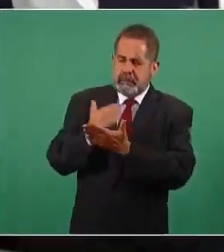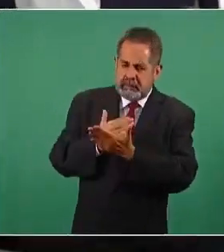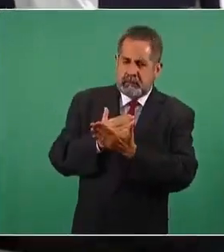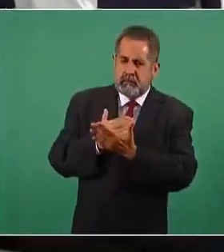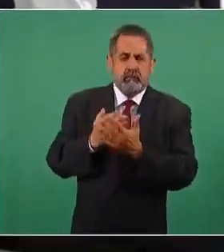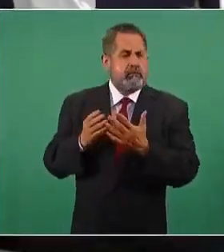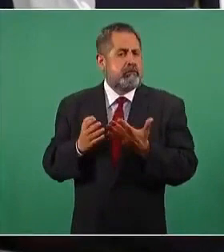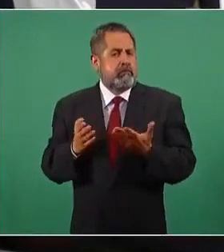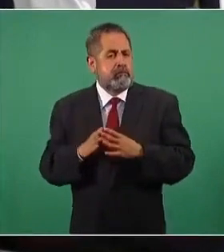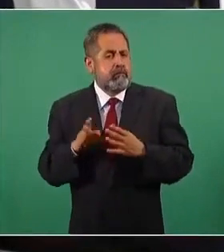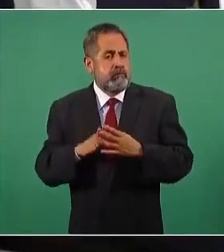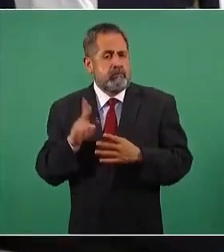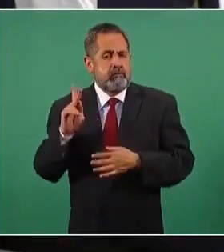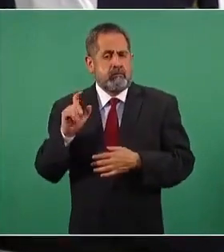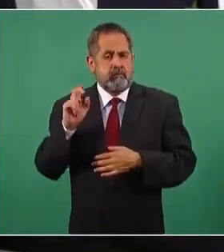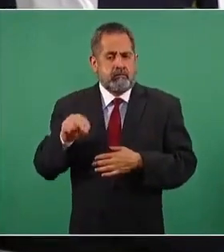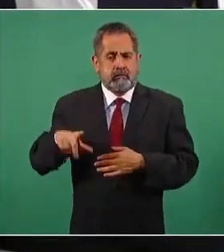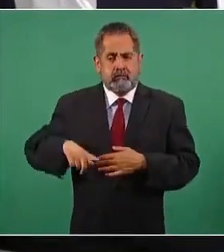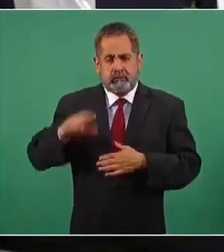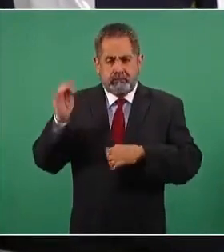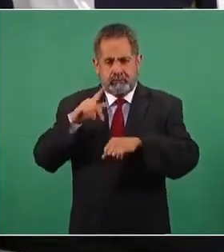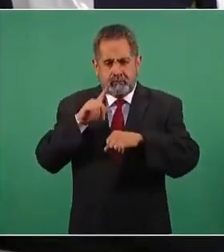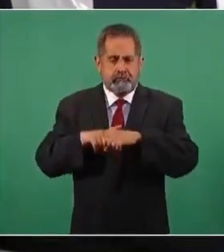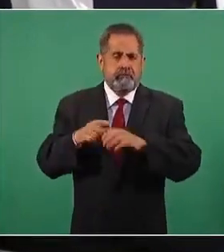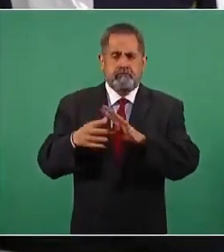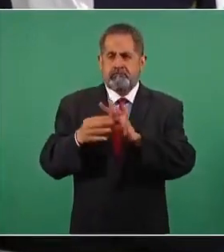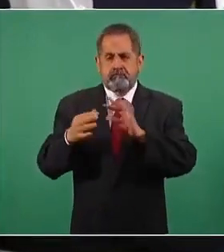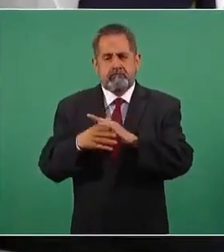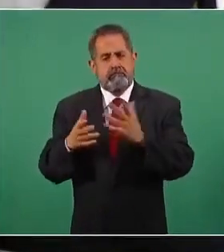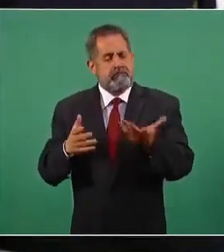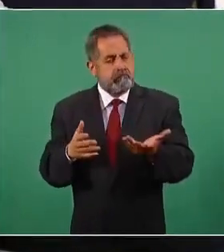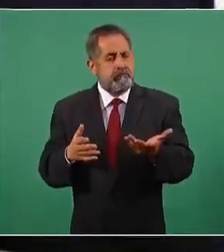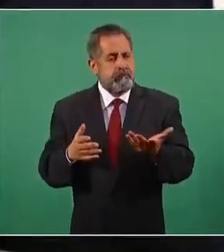gobierno federal, pero más allá de estas buenas